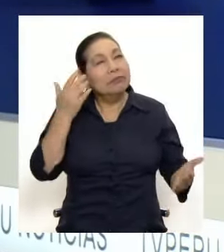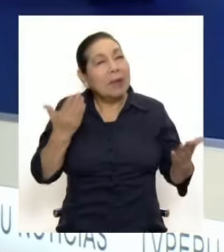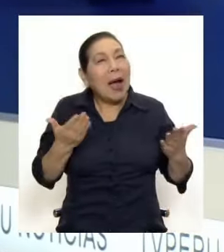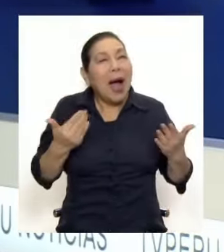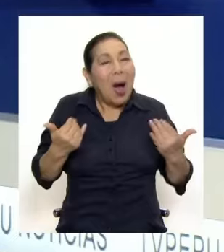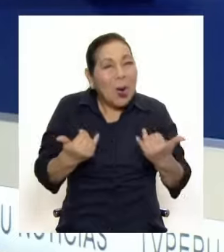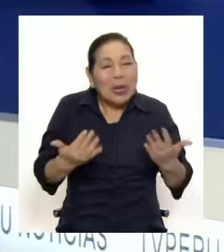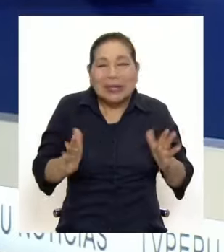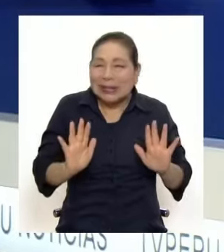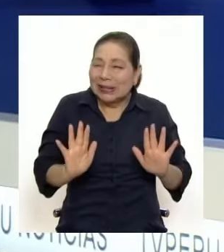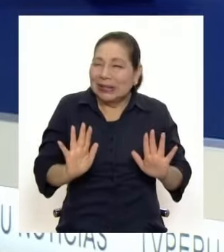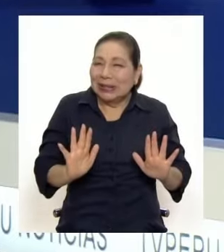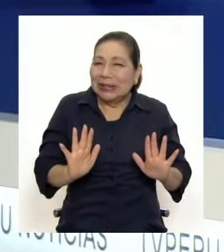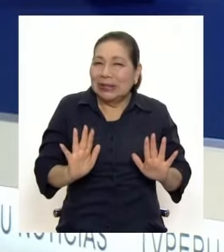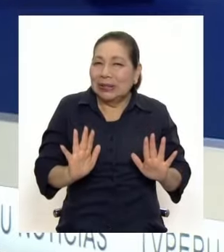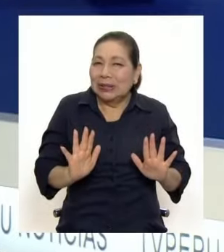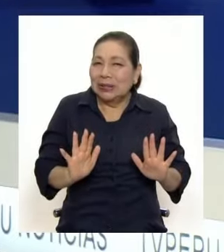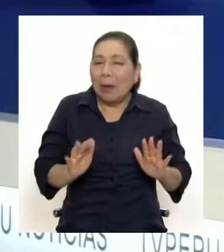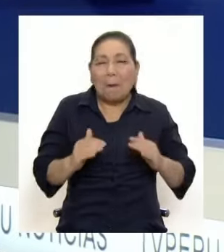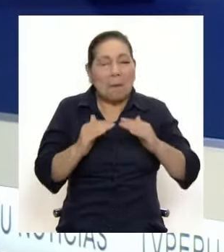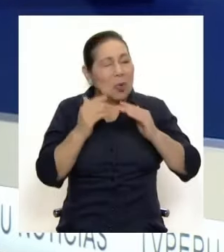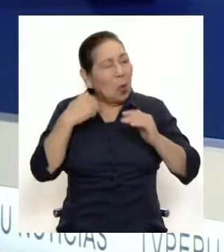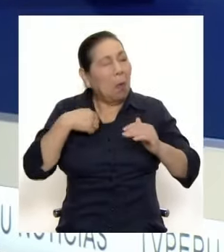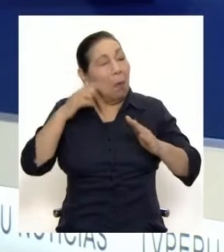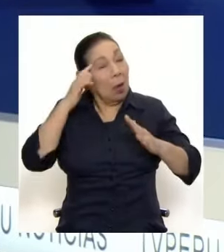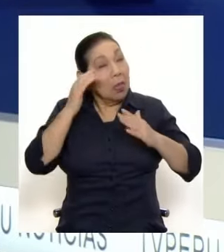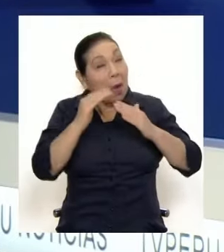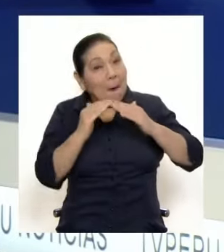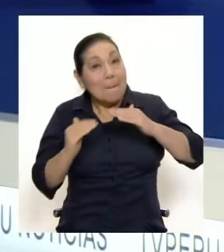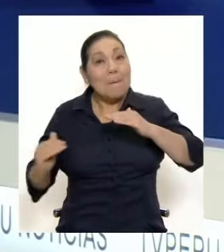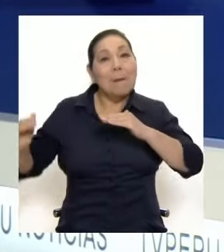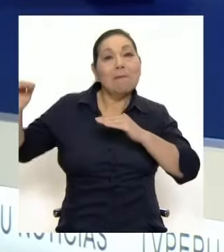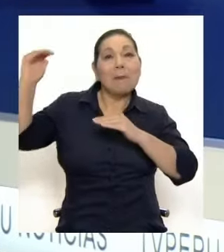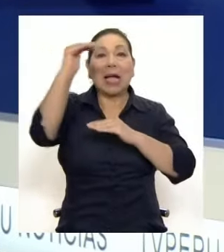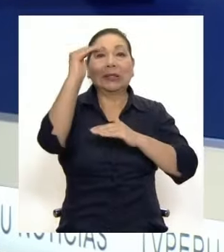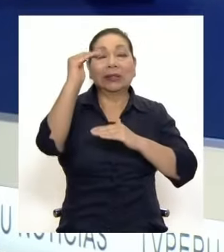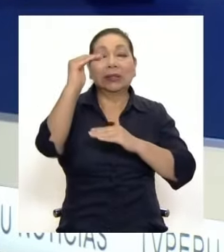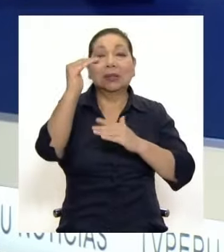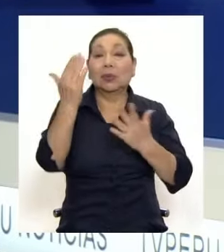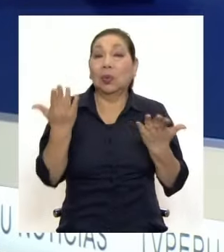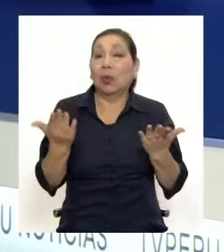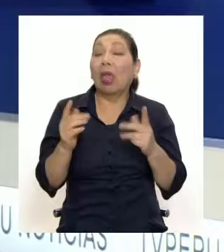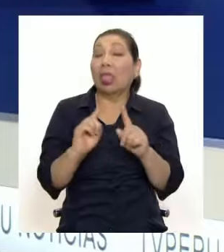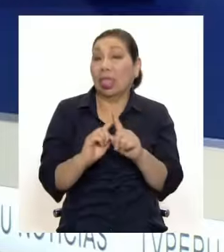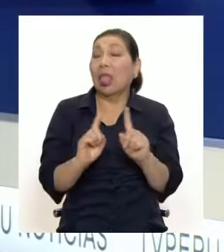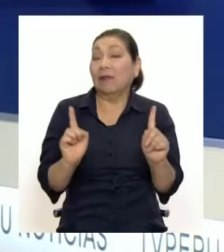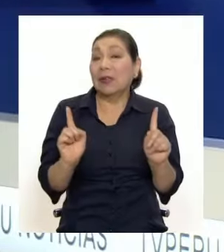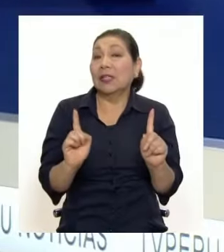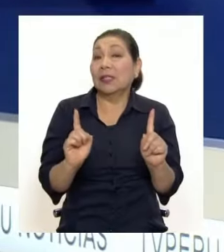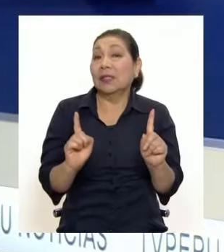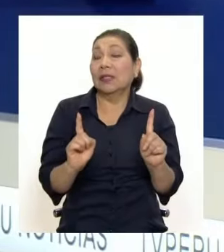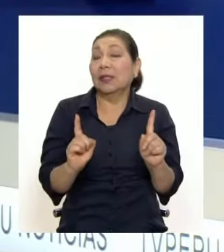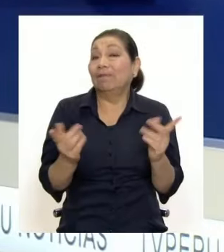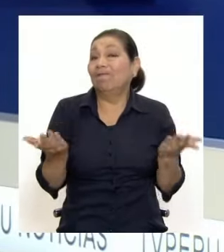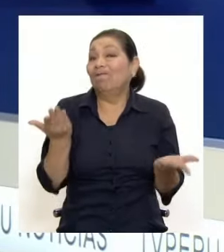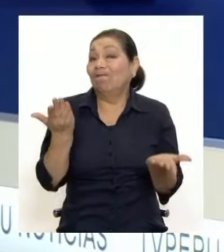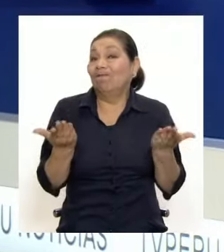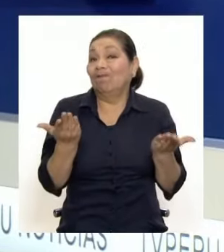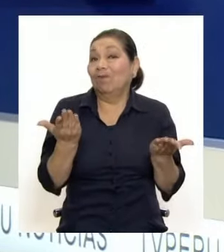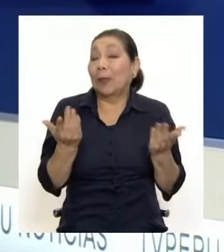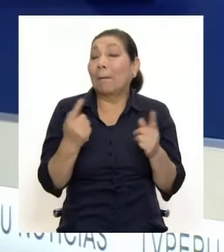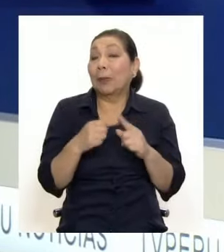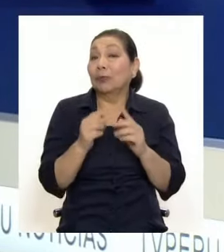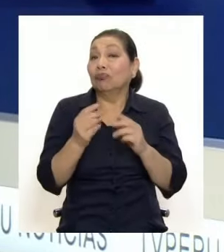priori yo creo que hay un techo muchísimo más grande porque hay una gran diferencia como digo si hay una